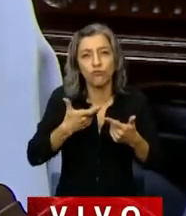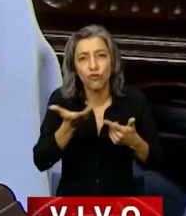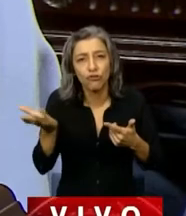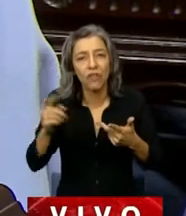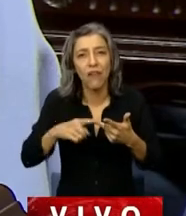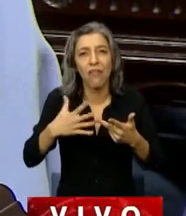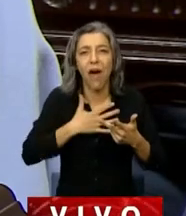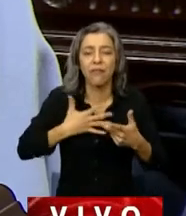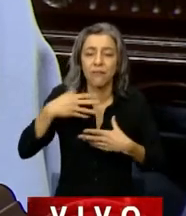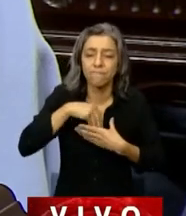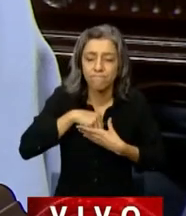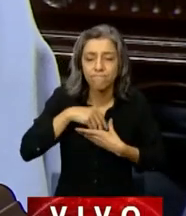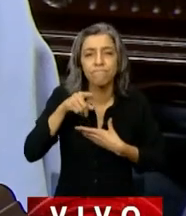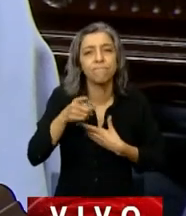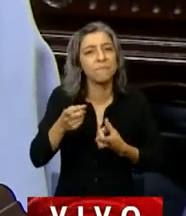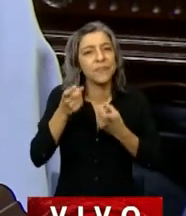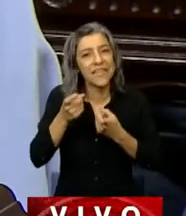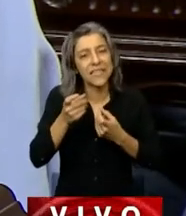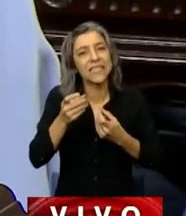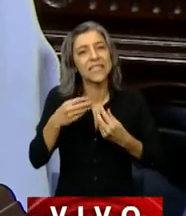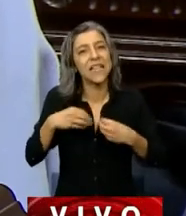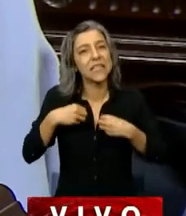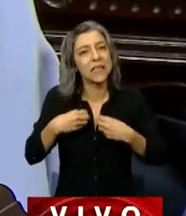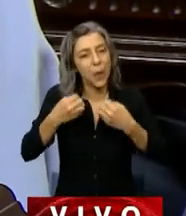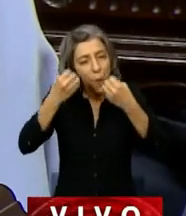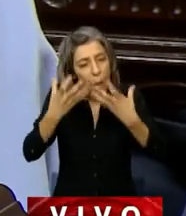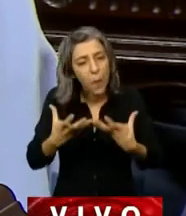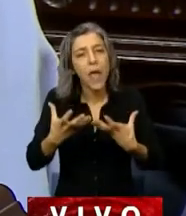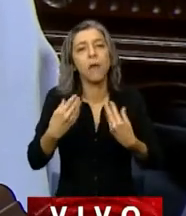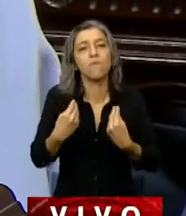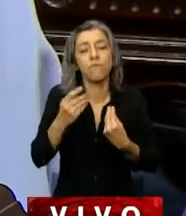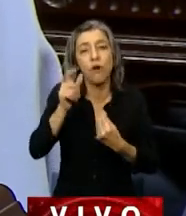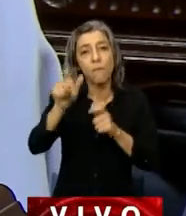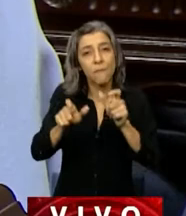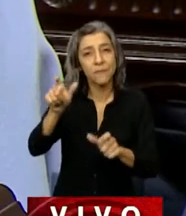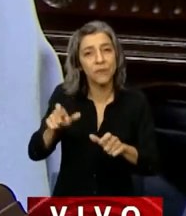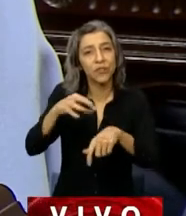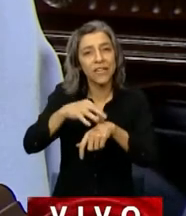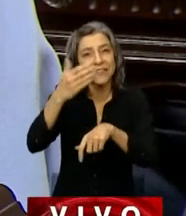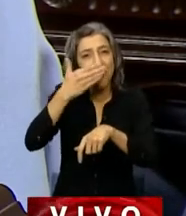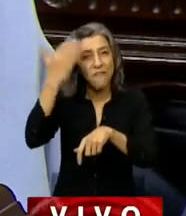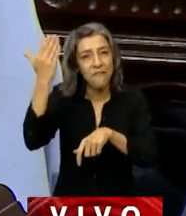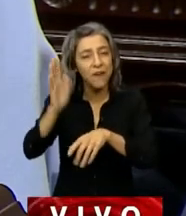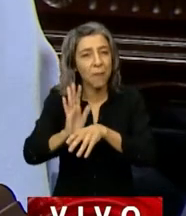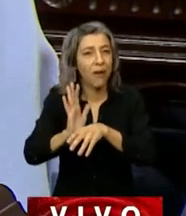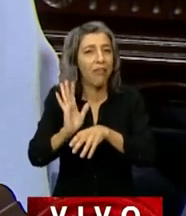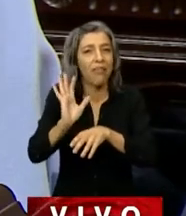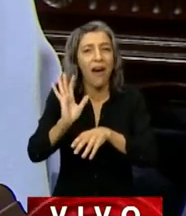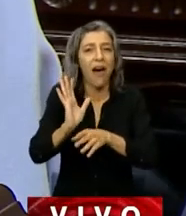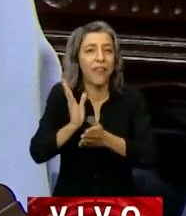a lo largo de su evolución en enfermedades potencialmente